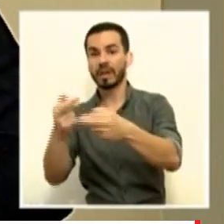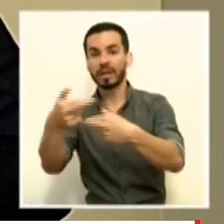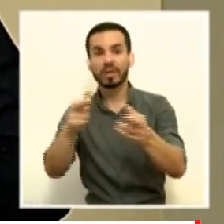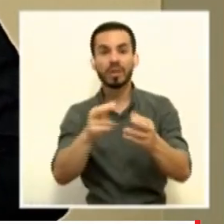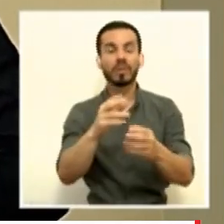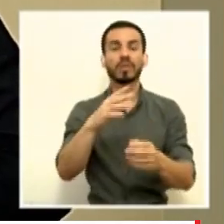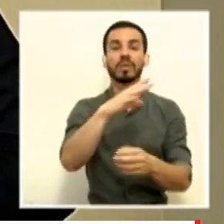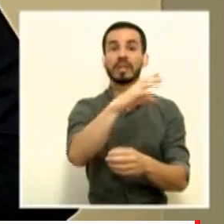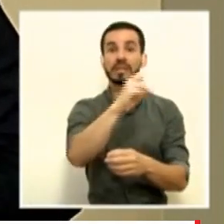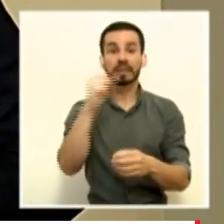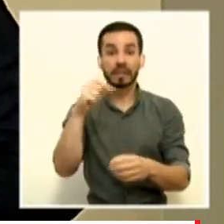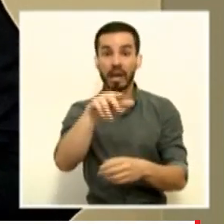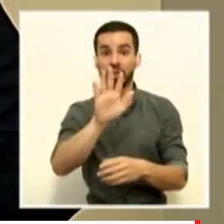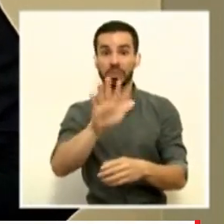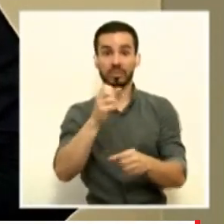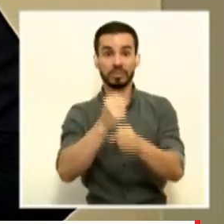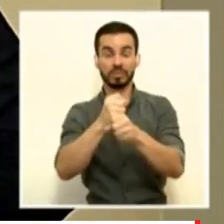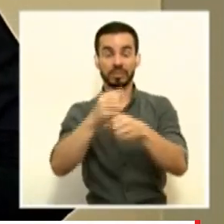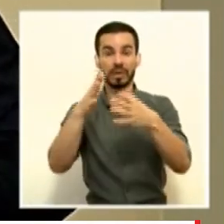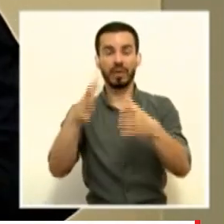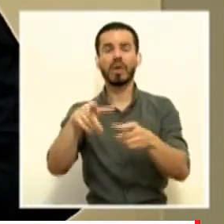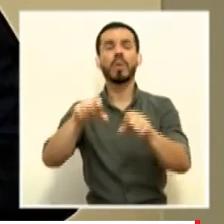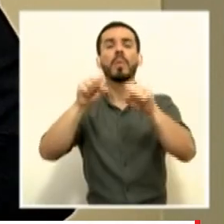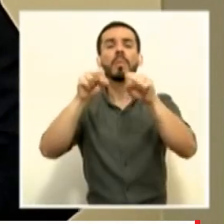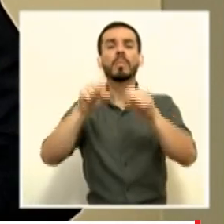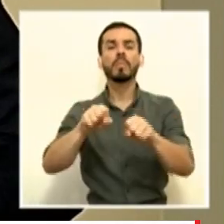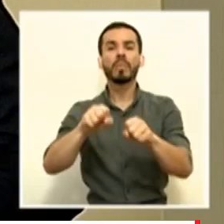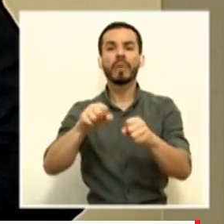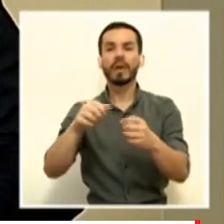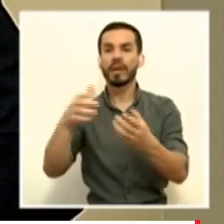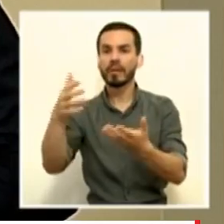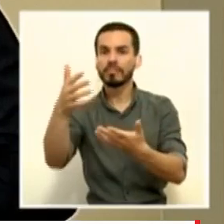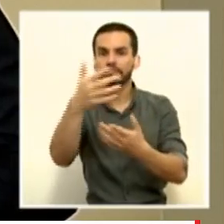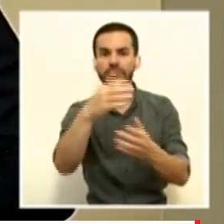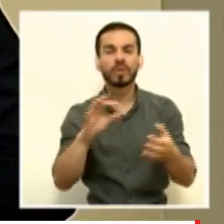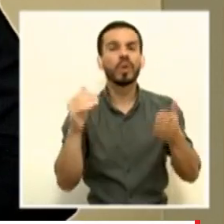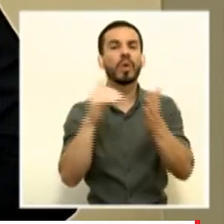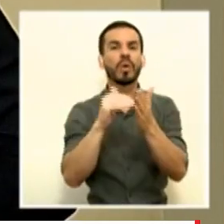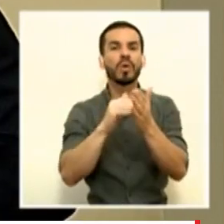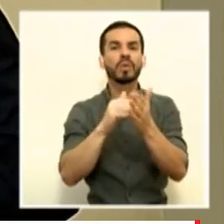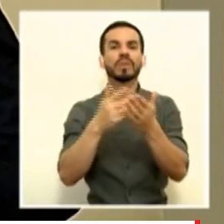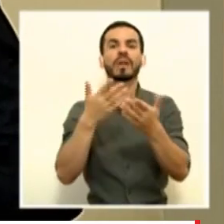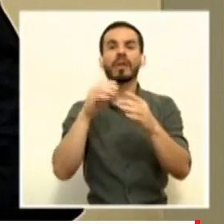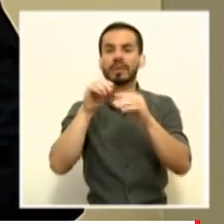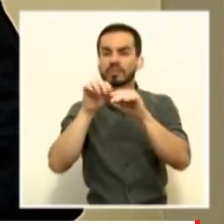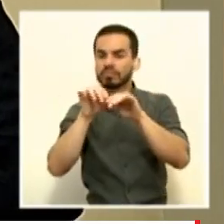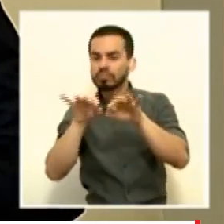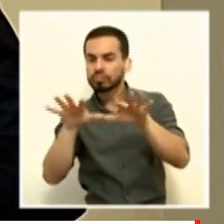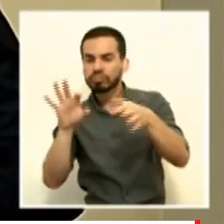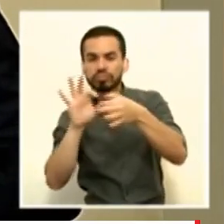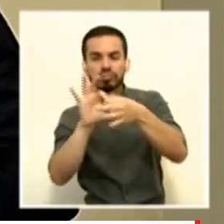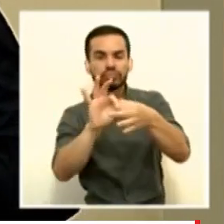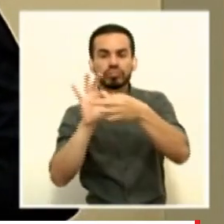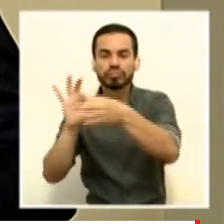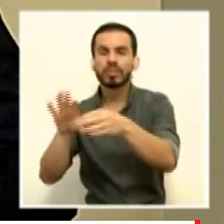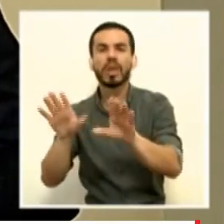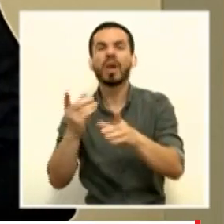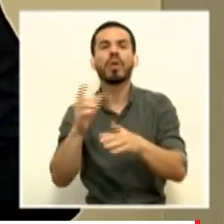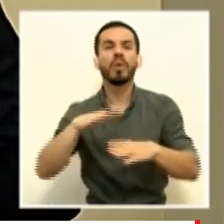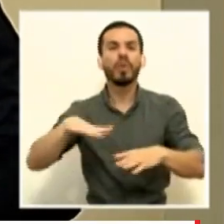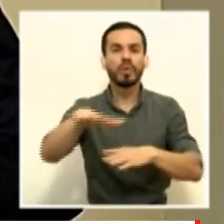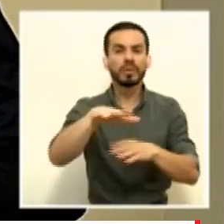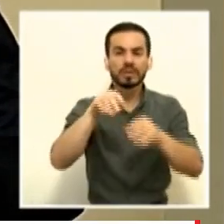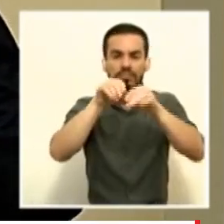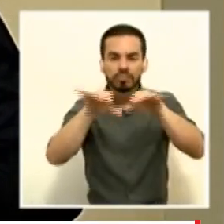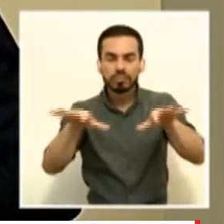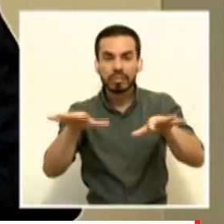la Caja, con su personal, puedan recobrar la trazabilidad en los nexos del virus y su